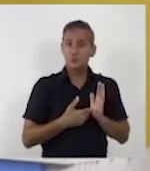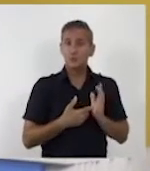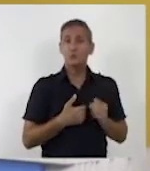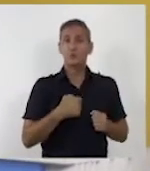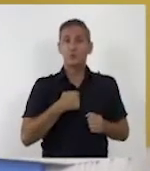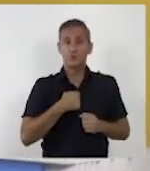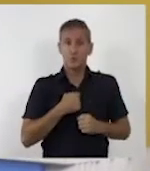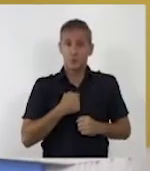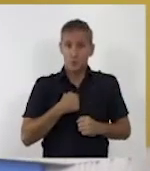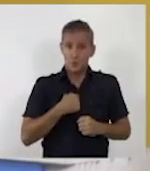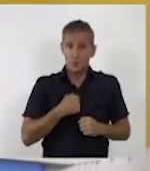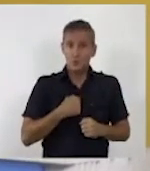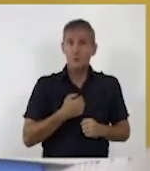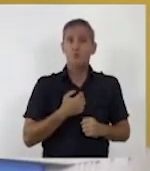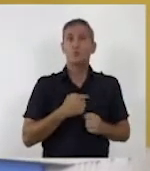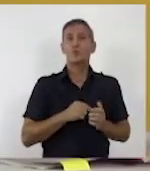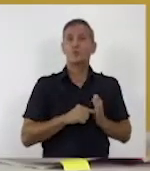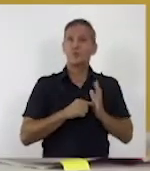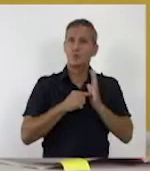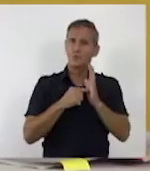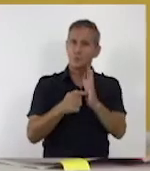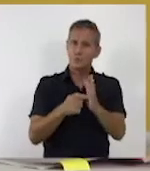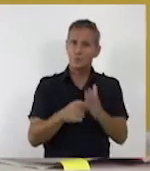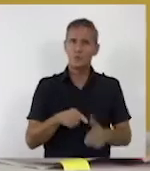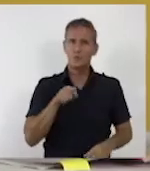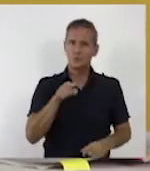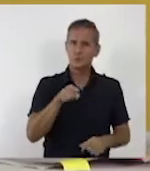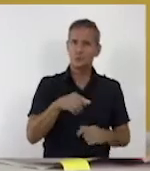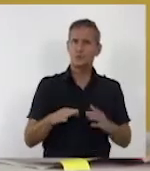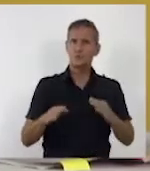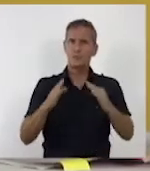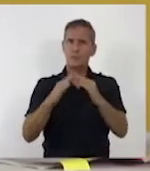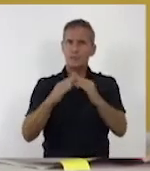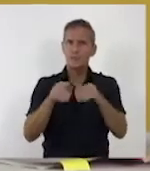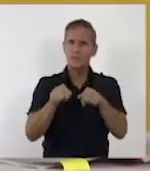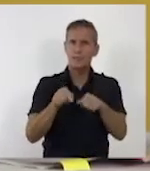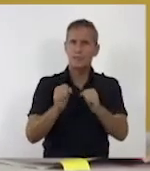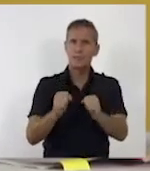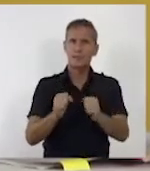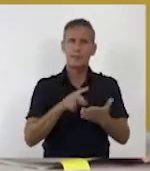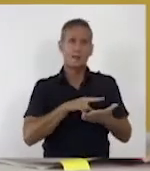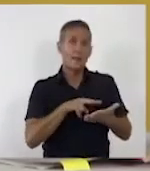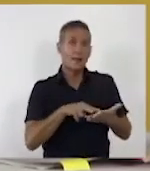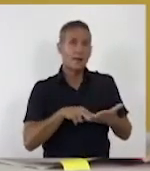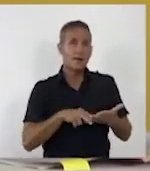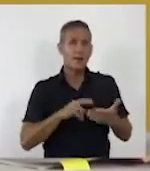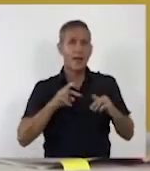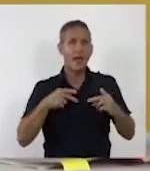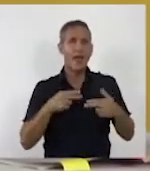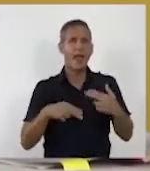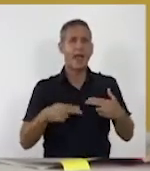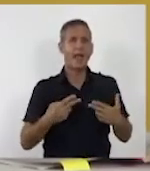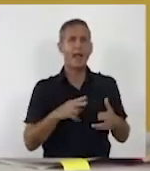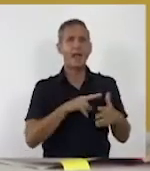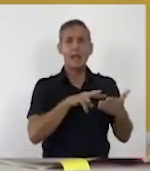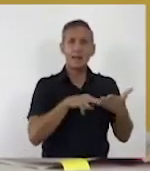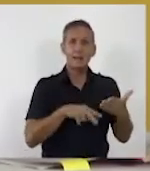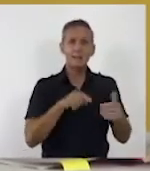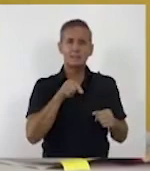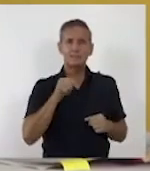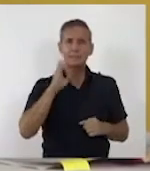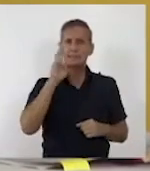invito a que posteriormente en sus hogares ustedes realicen la lectura de este poema